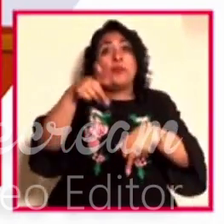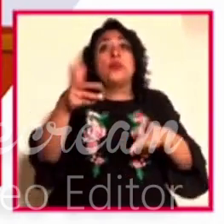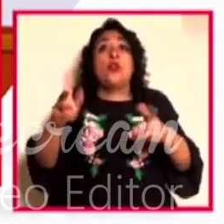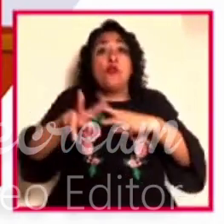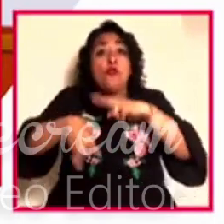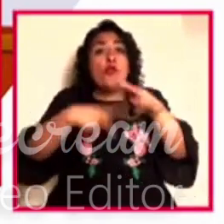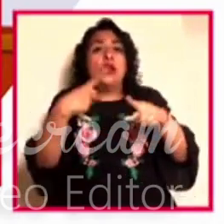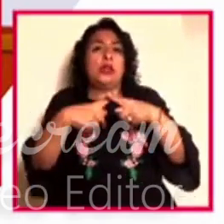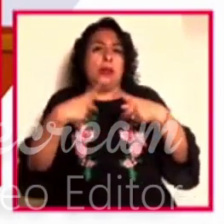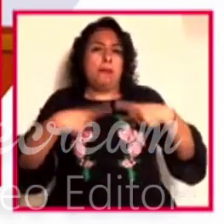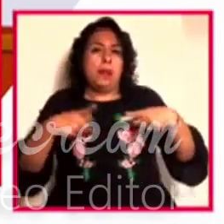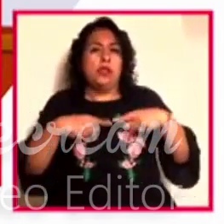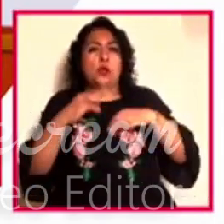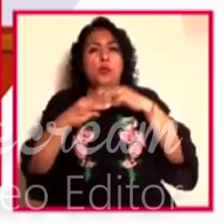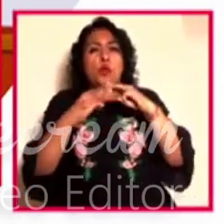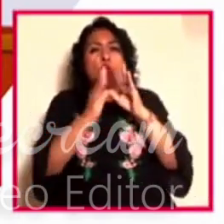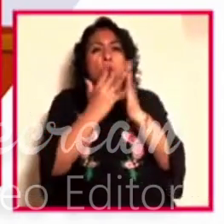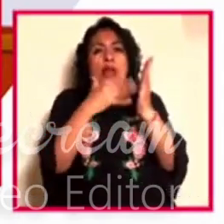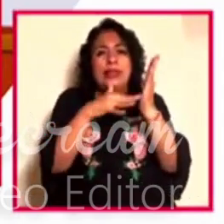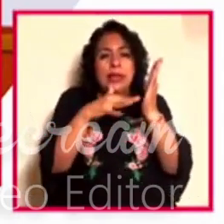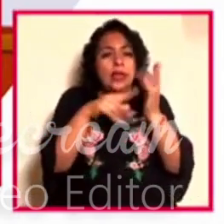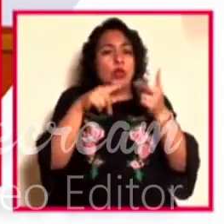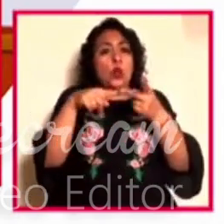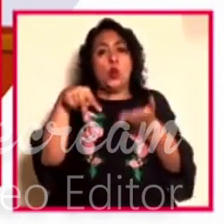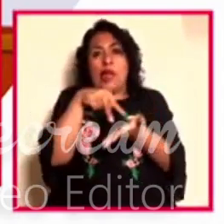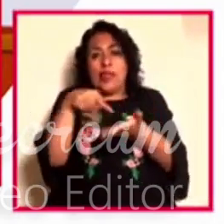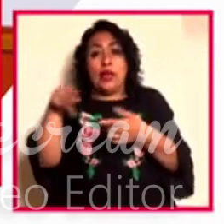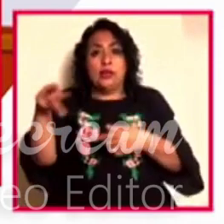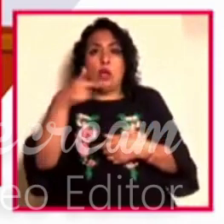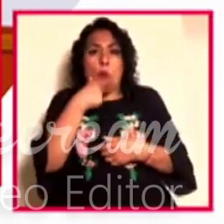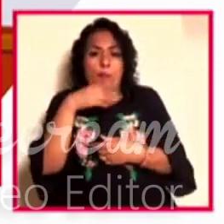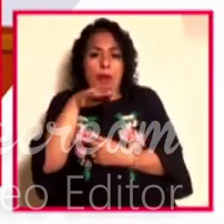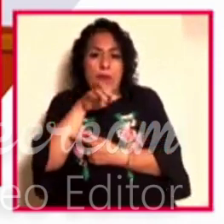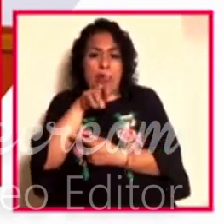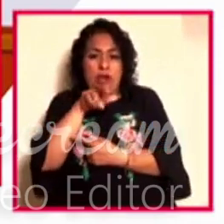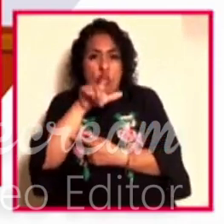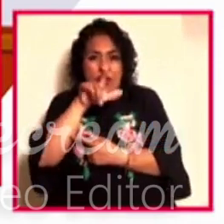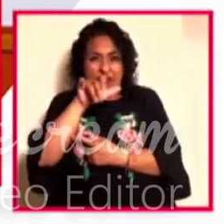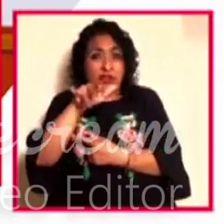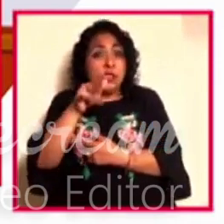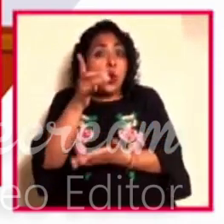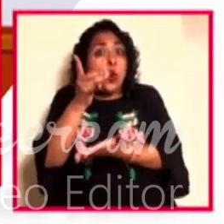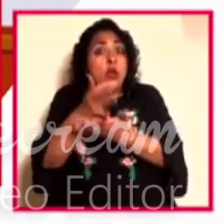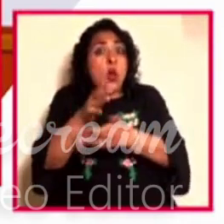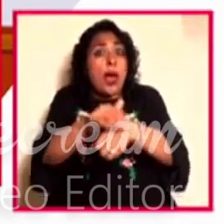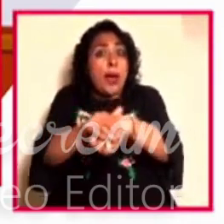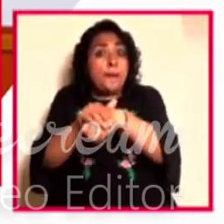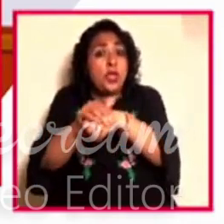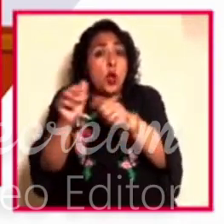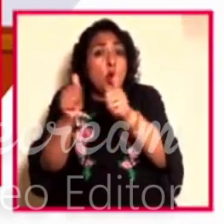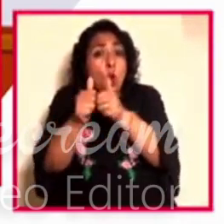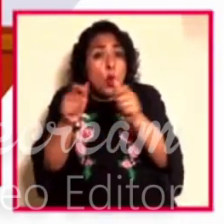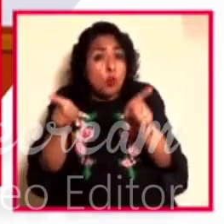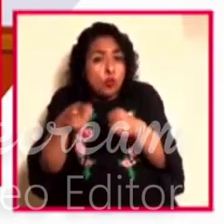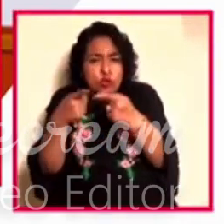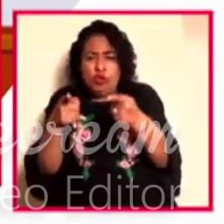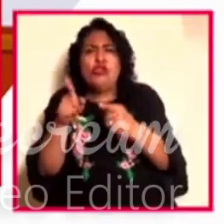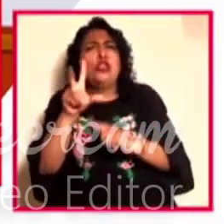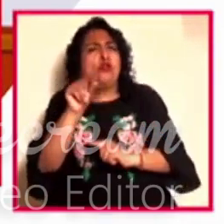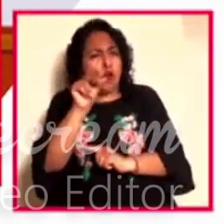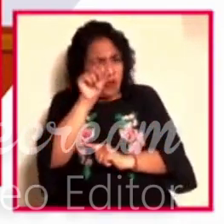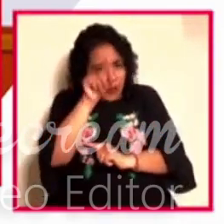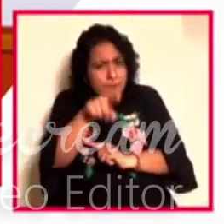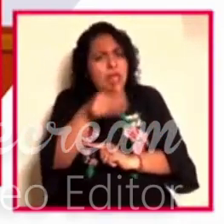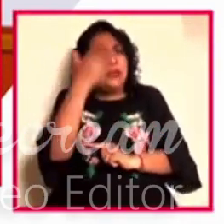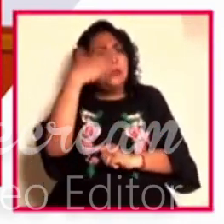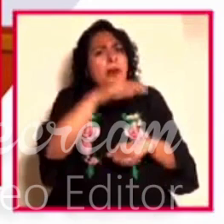de la literatura, la danza, y es que Mario Lavista no solo cultivó una gran amistad entre los músicos, sino también que supo ser